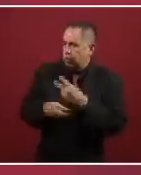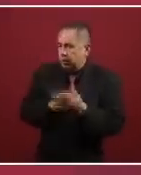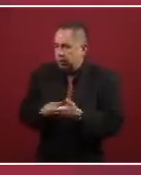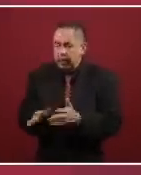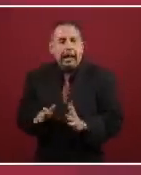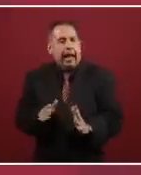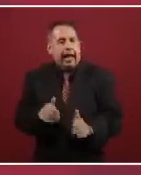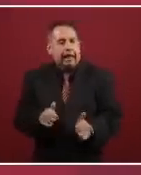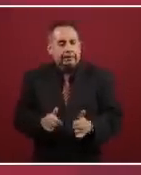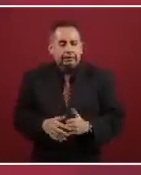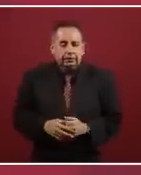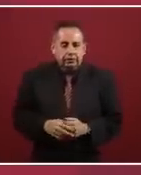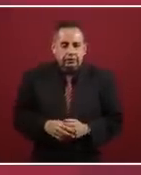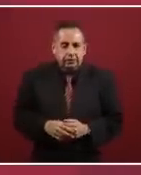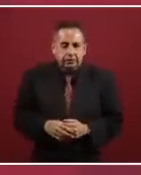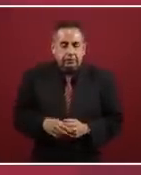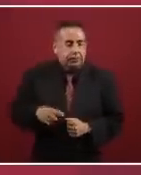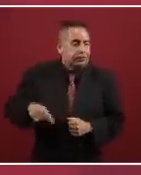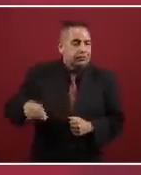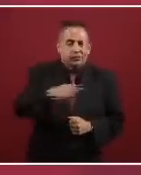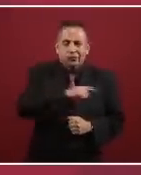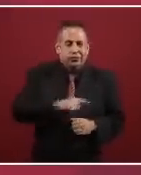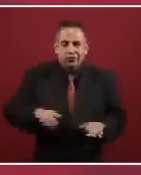A nadie le conviene